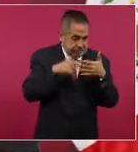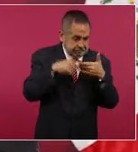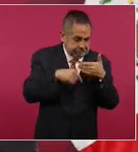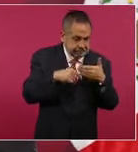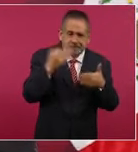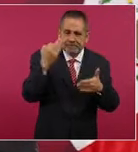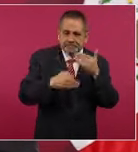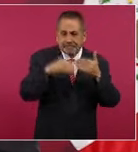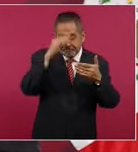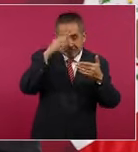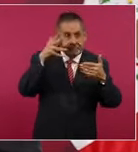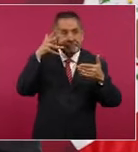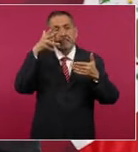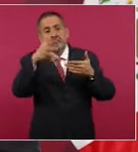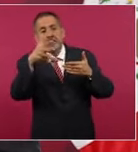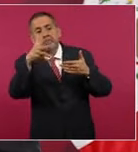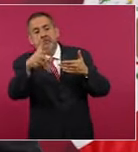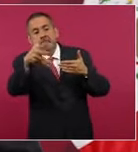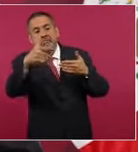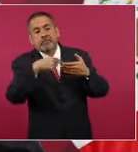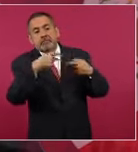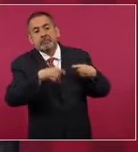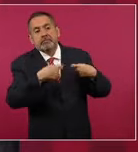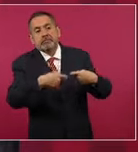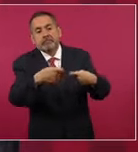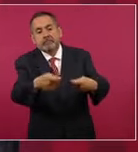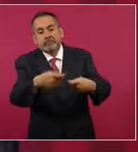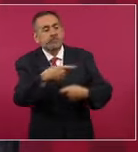no en la próxima generación.